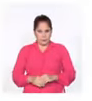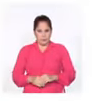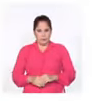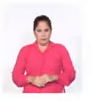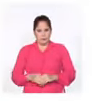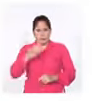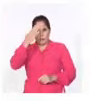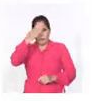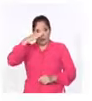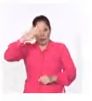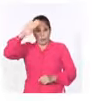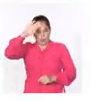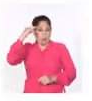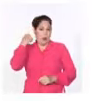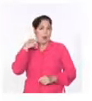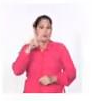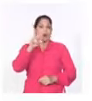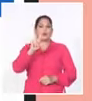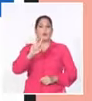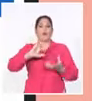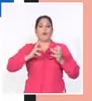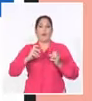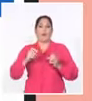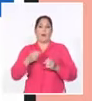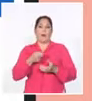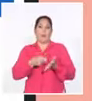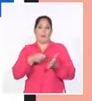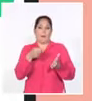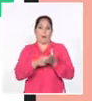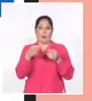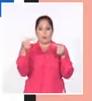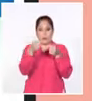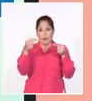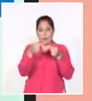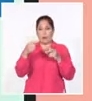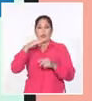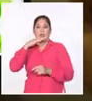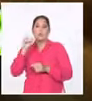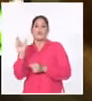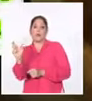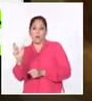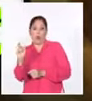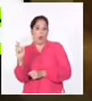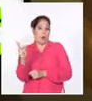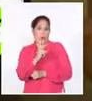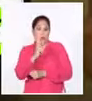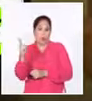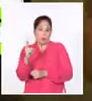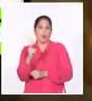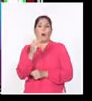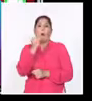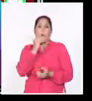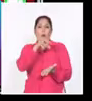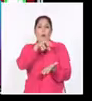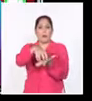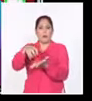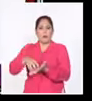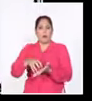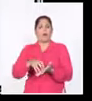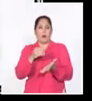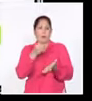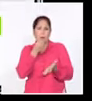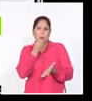Cuba dispone hace años de 2 plataformas nacionales como Transfermóvil y Enzona, una red de terminales de puntos de venta, una